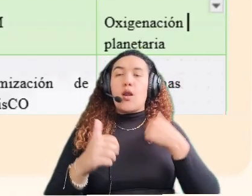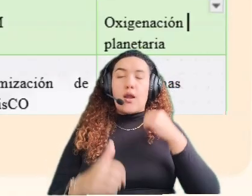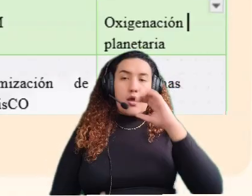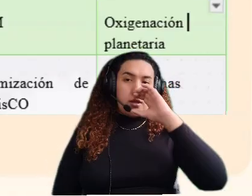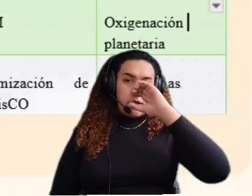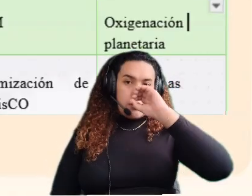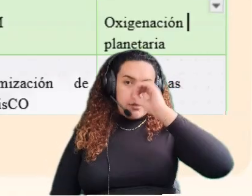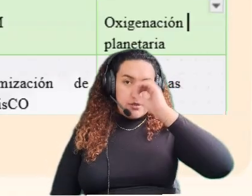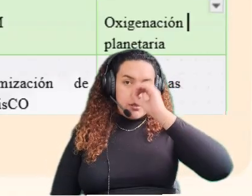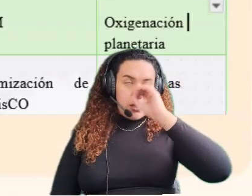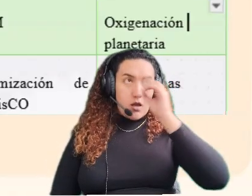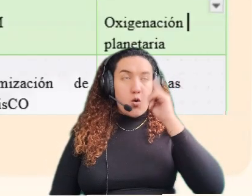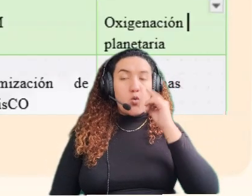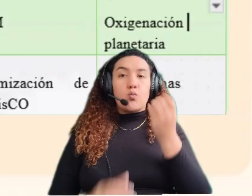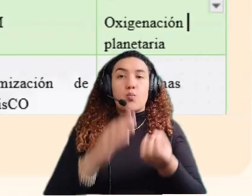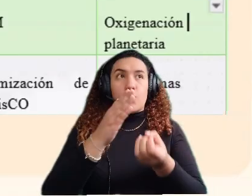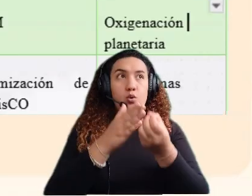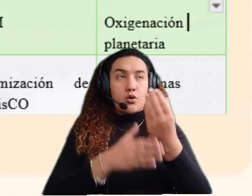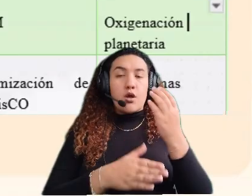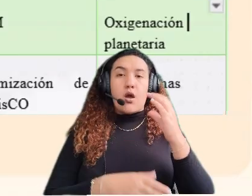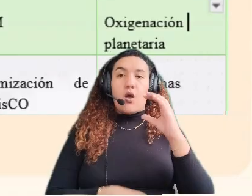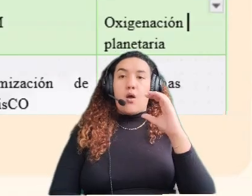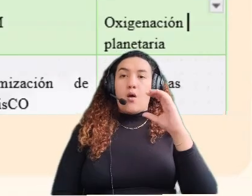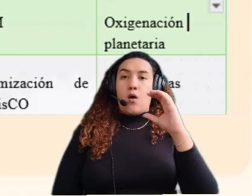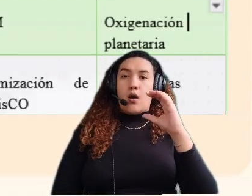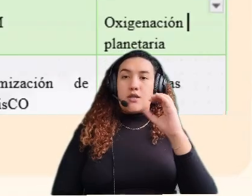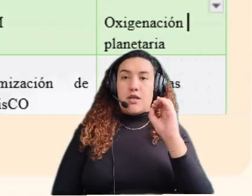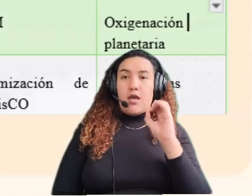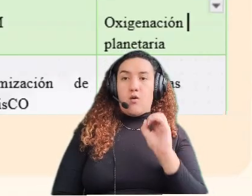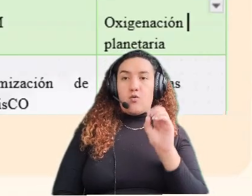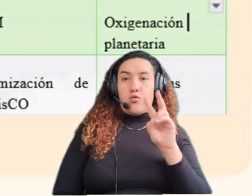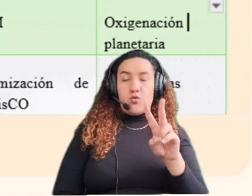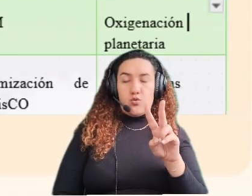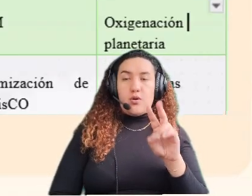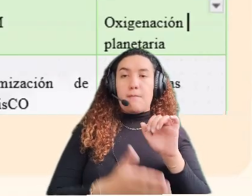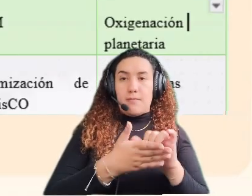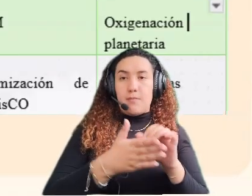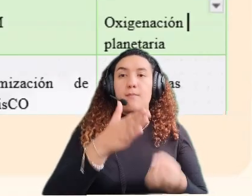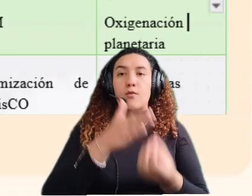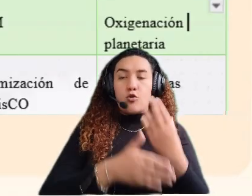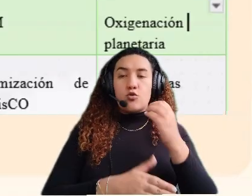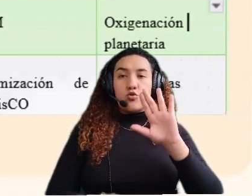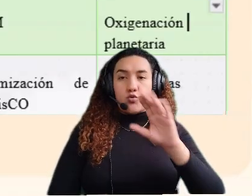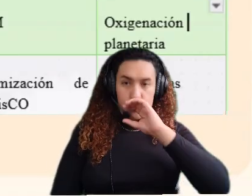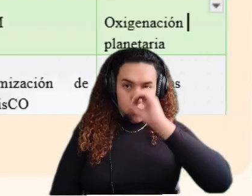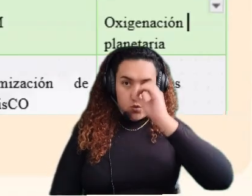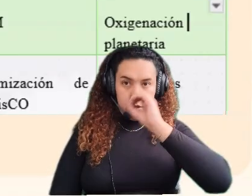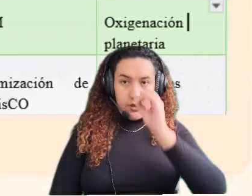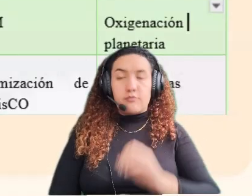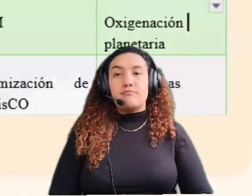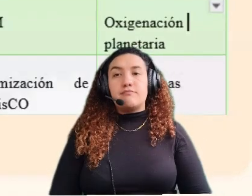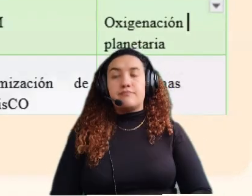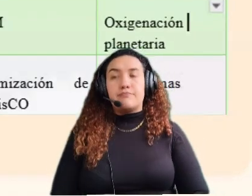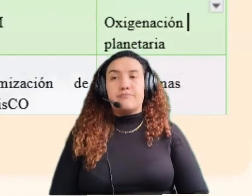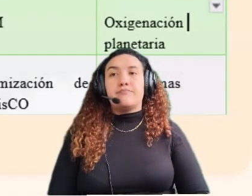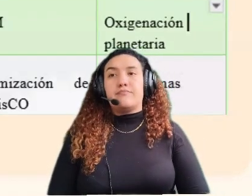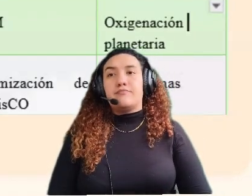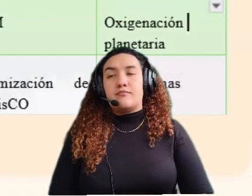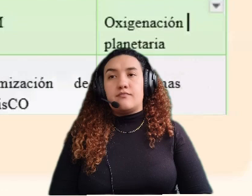CO2 disponible, el efecto de la fotosíntesis y en la producción del oxígeno.